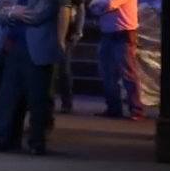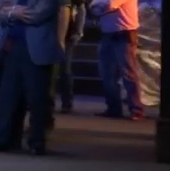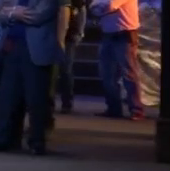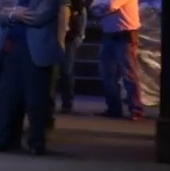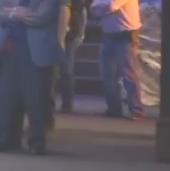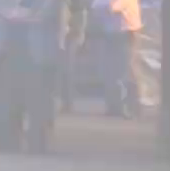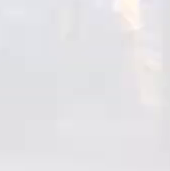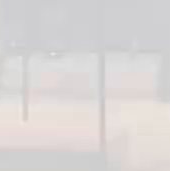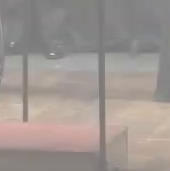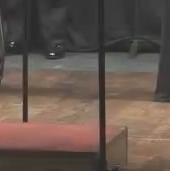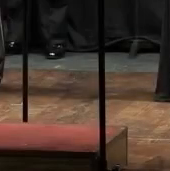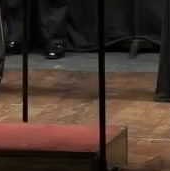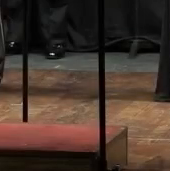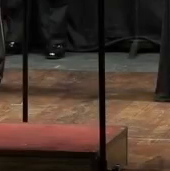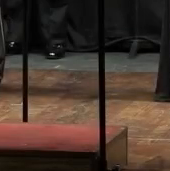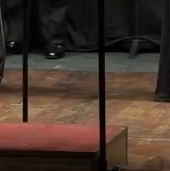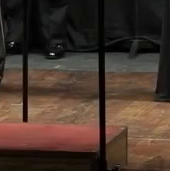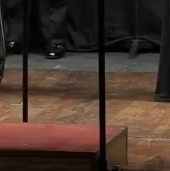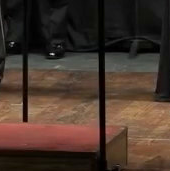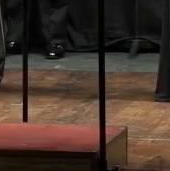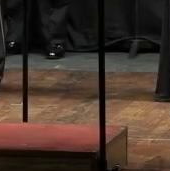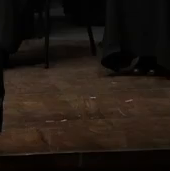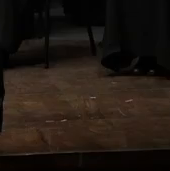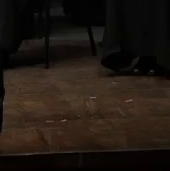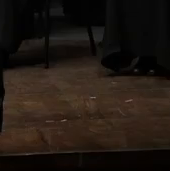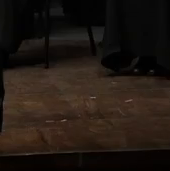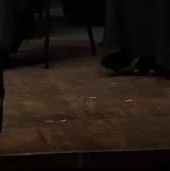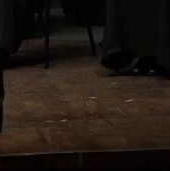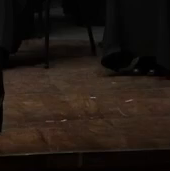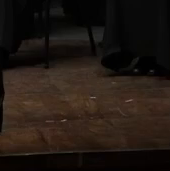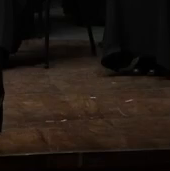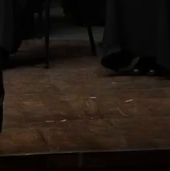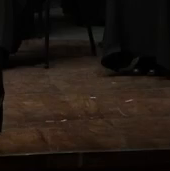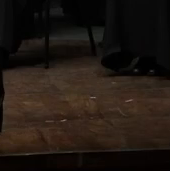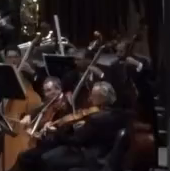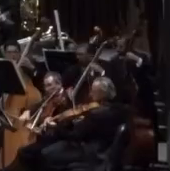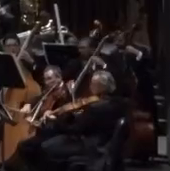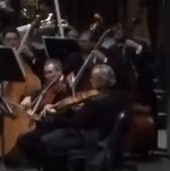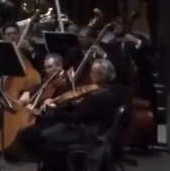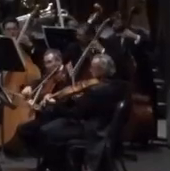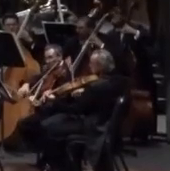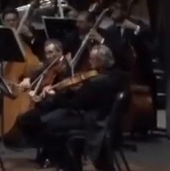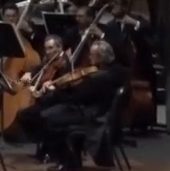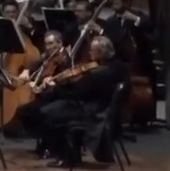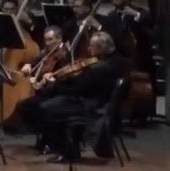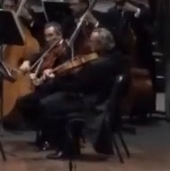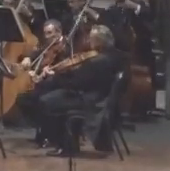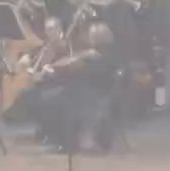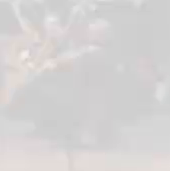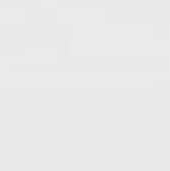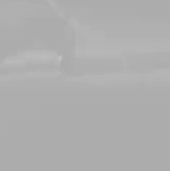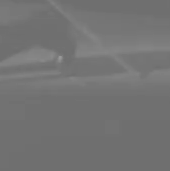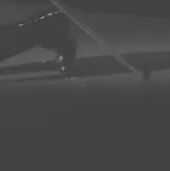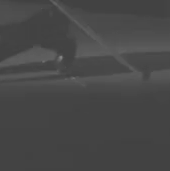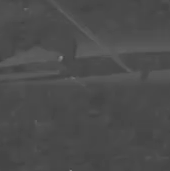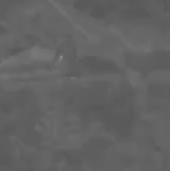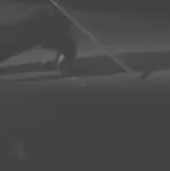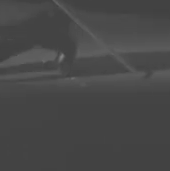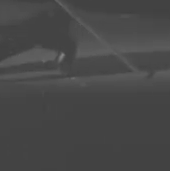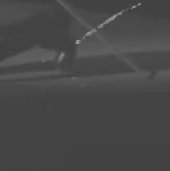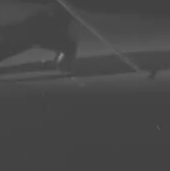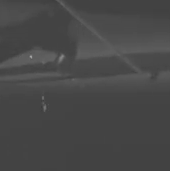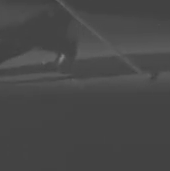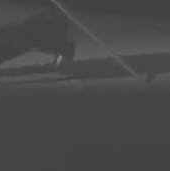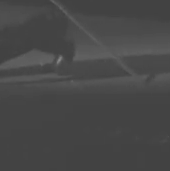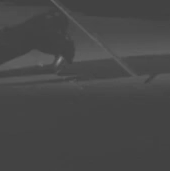de ópera esta agrupación Está integrada también por la Orquesta y por el coro del teatro de Bellas Artes inició como